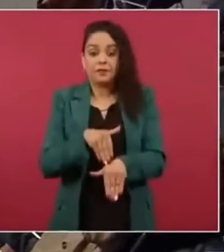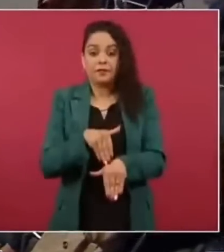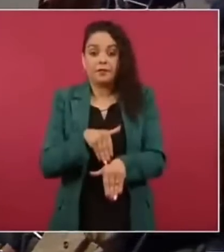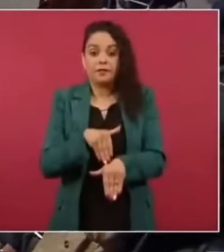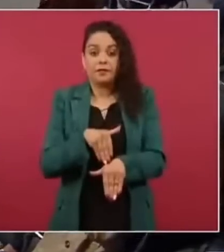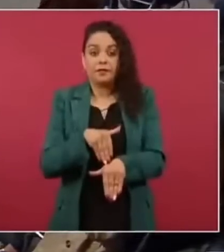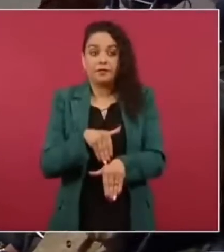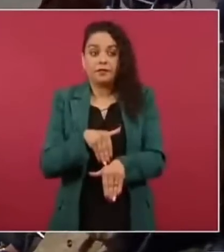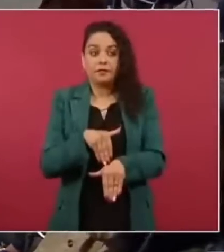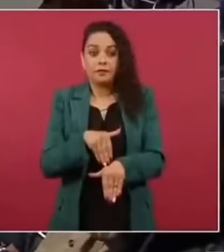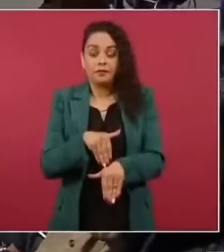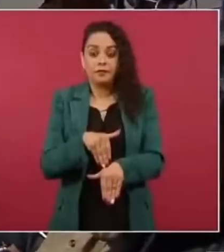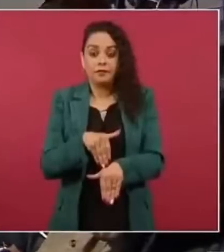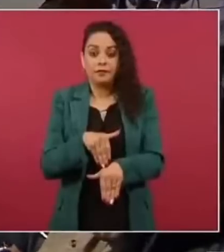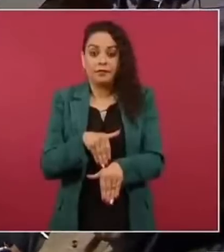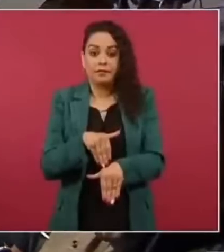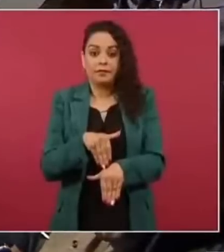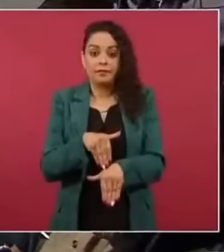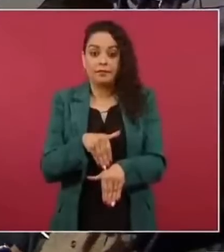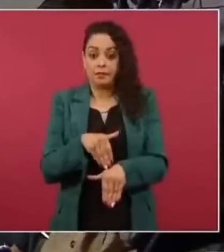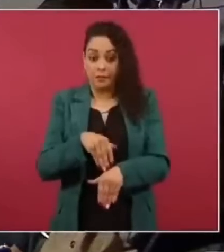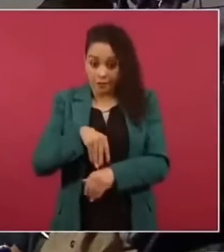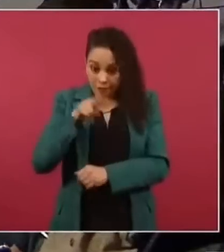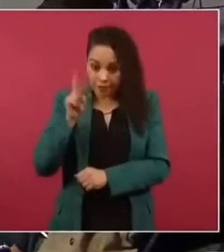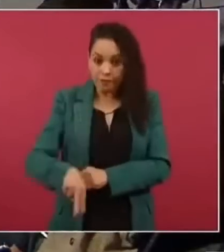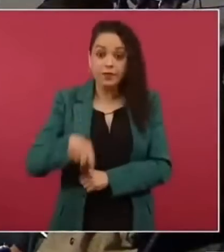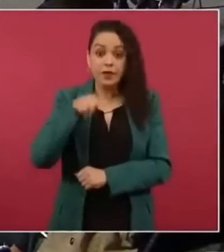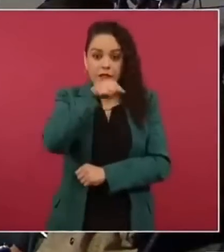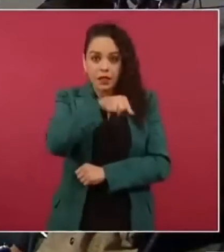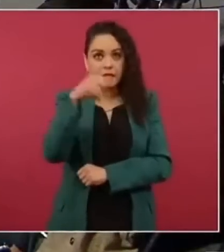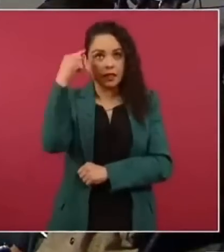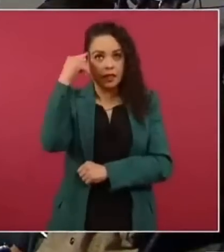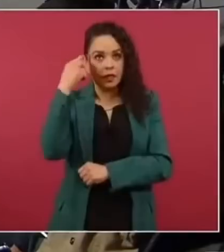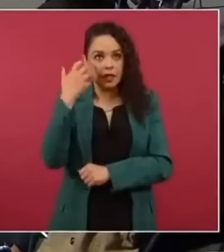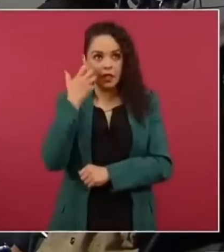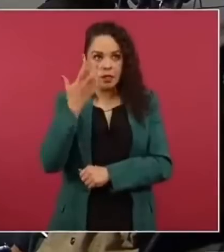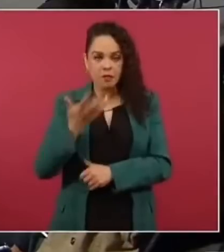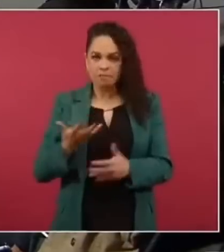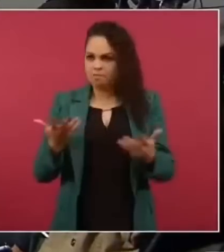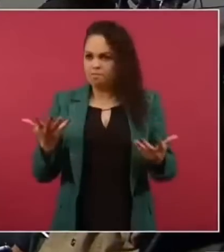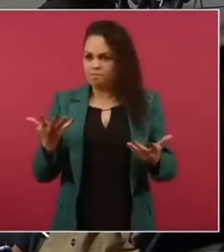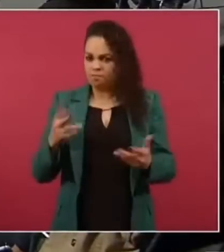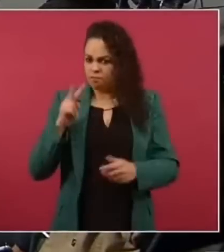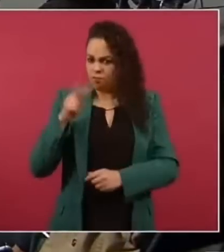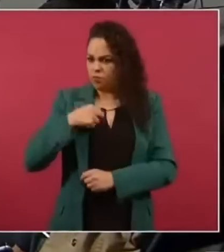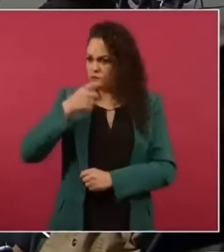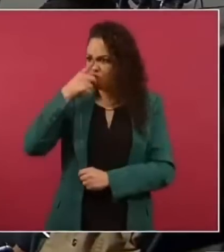y no es capaz de decir, así no va a ser.